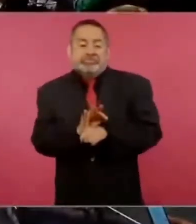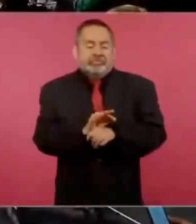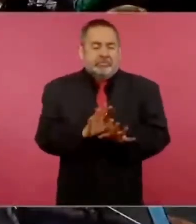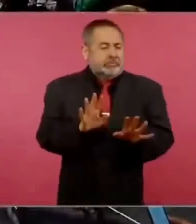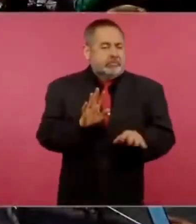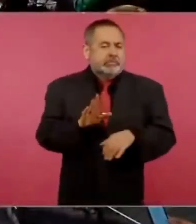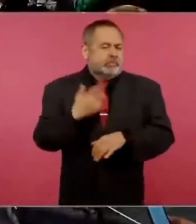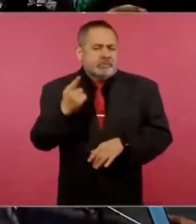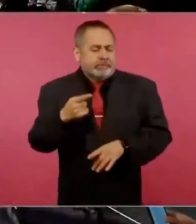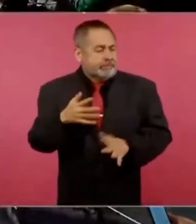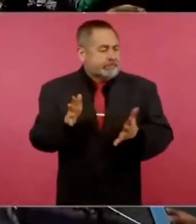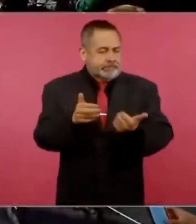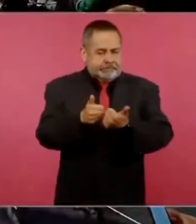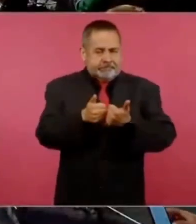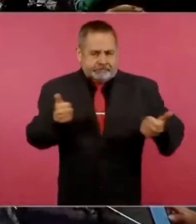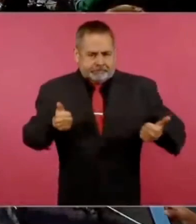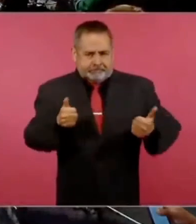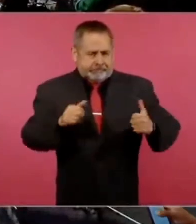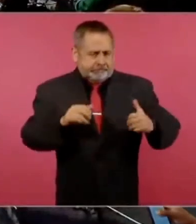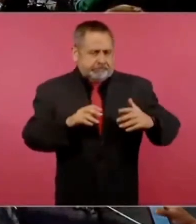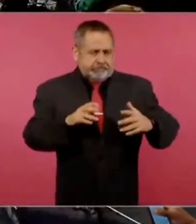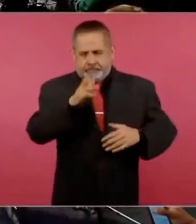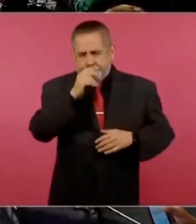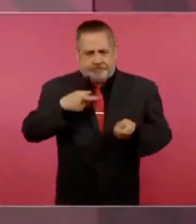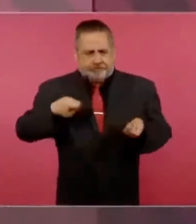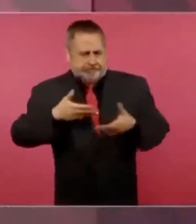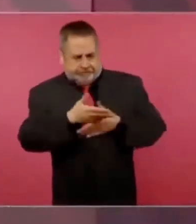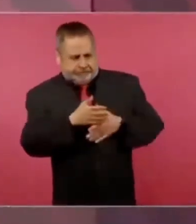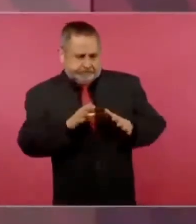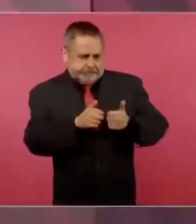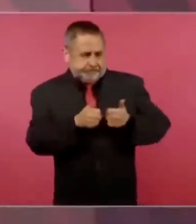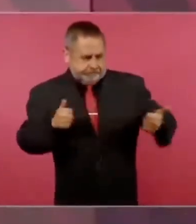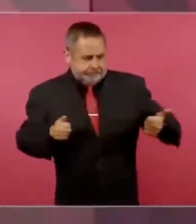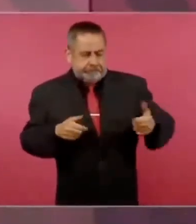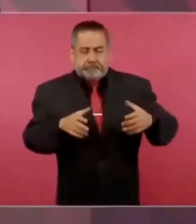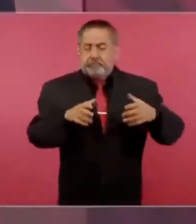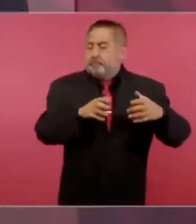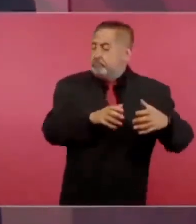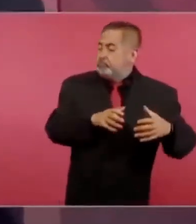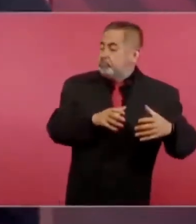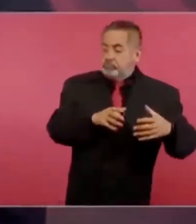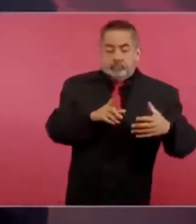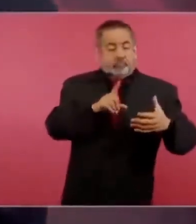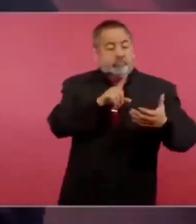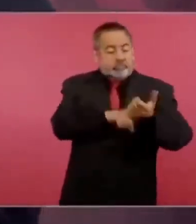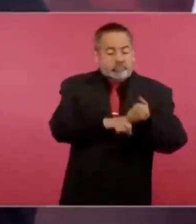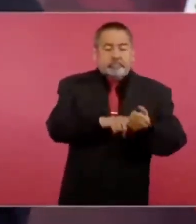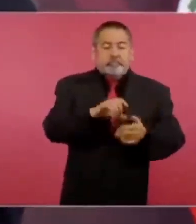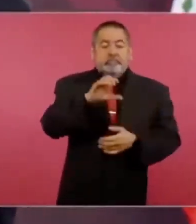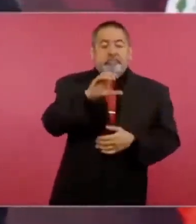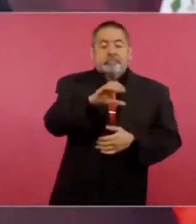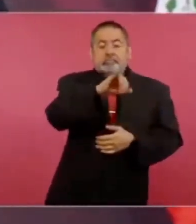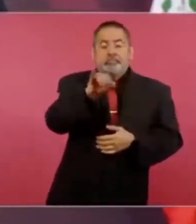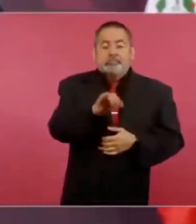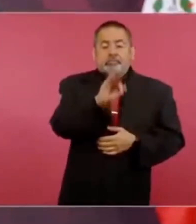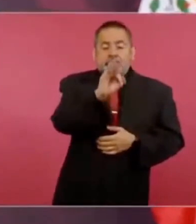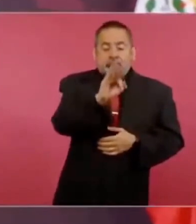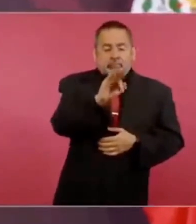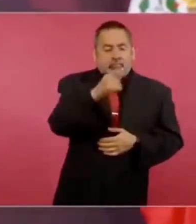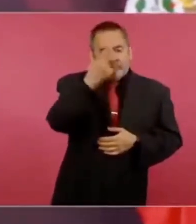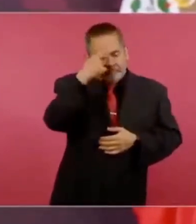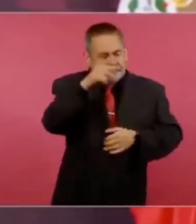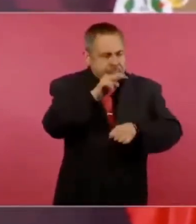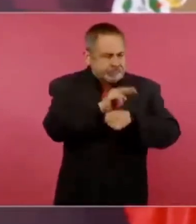autonomía e independencia y para eso un consejo de la judicatura, que es el